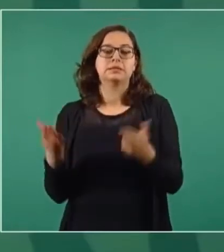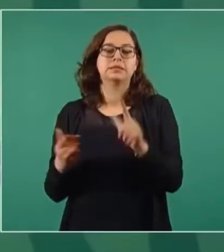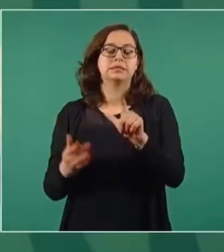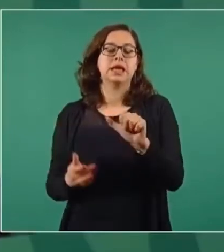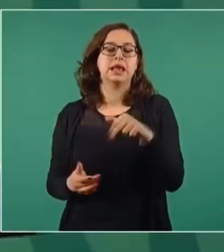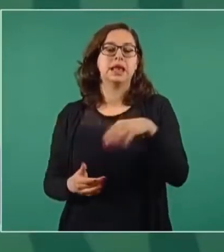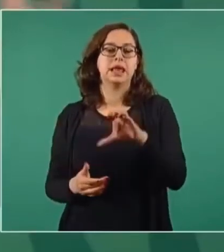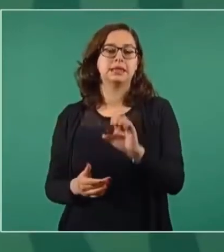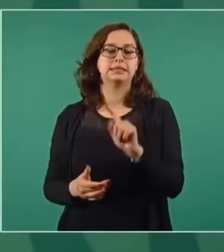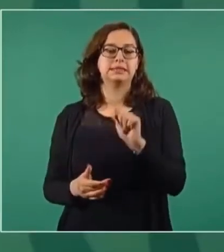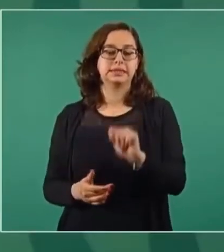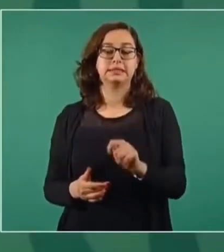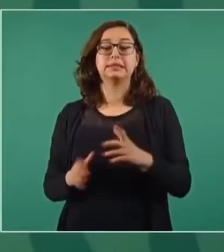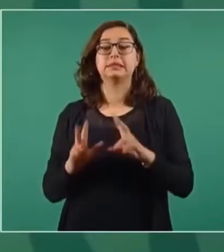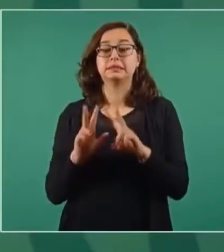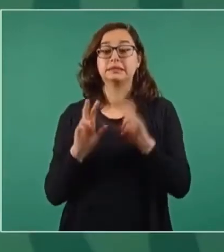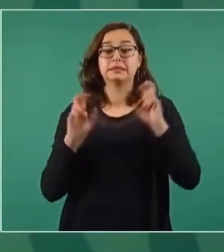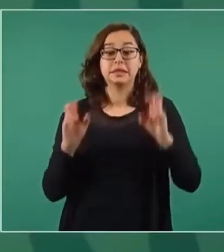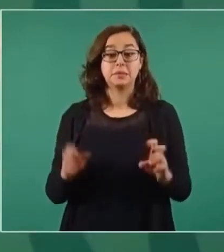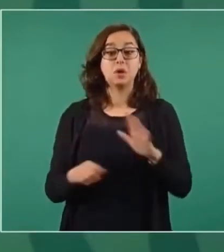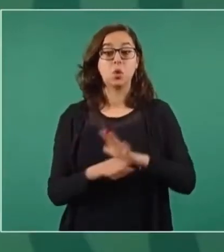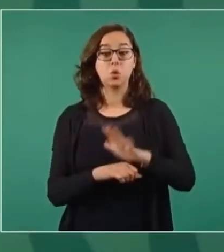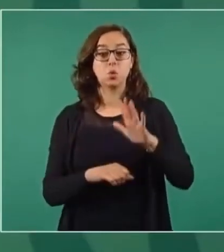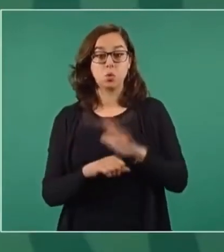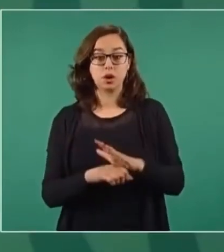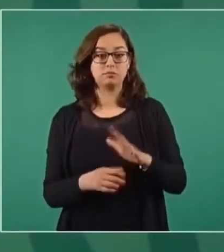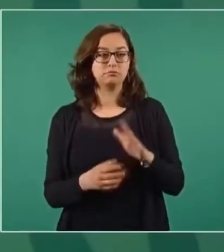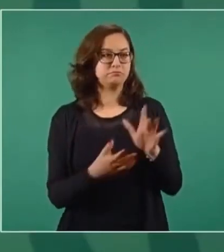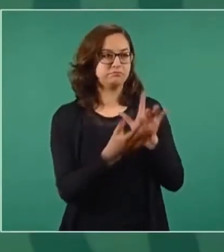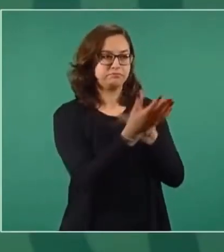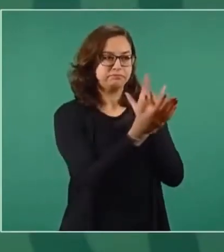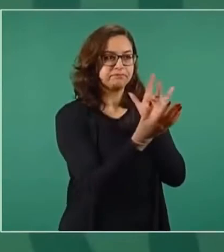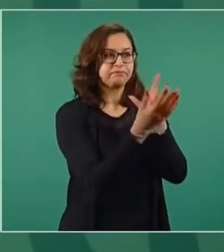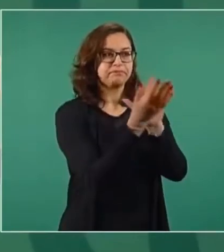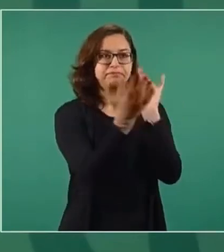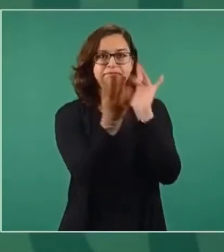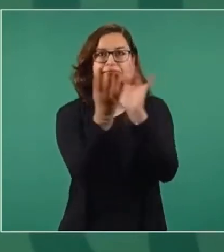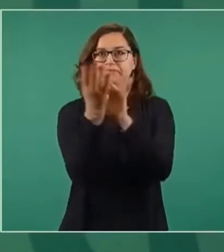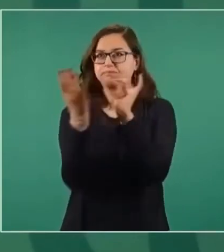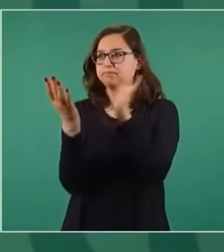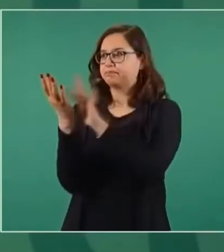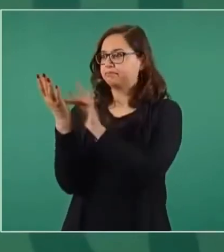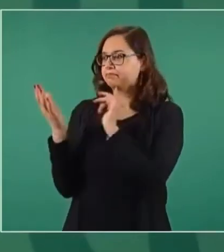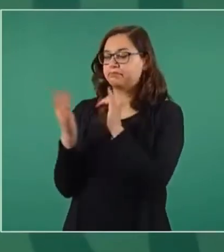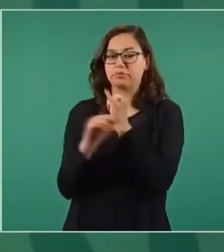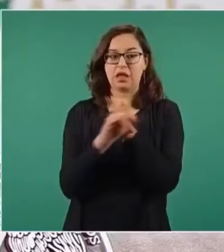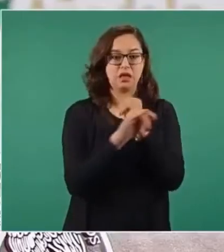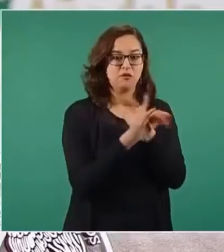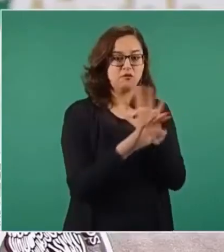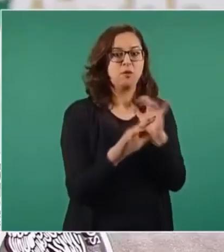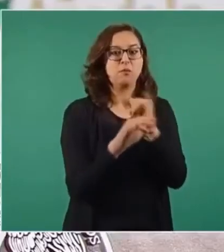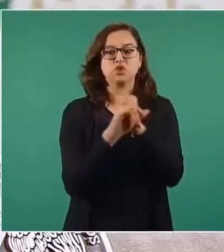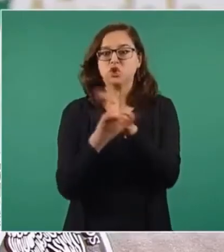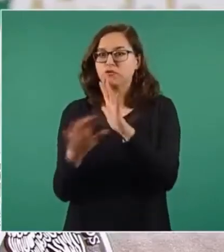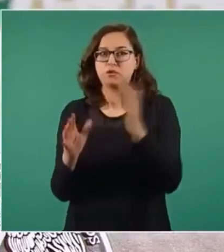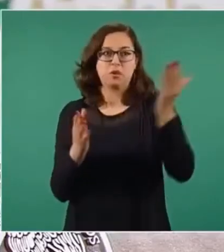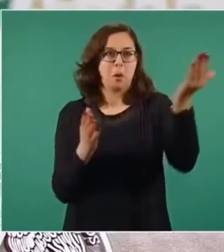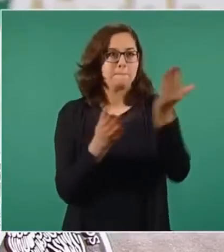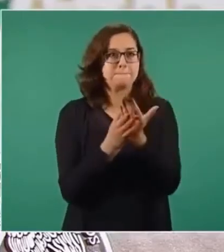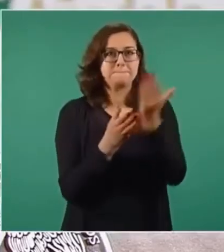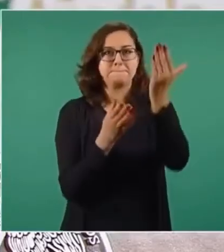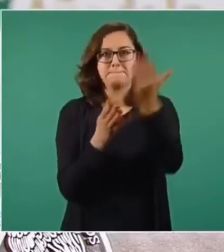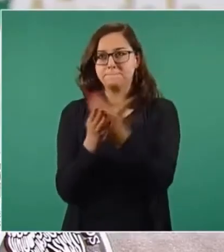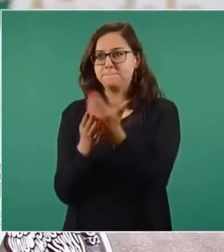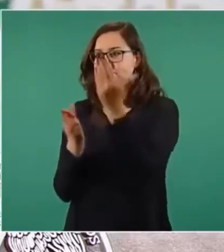el artículo? Hace una síntesis de la información publicada en los distintos artículos